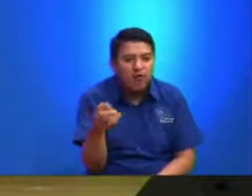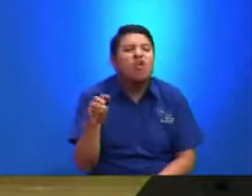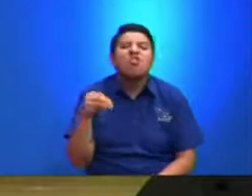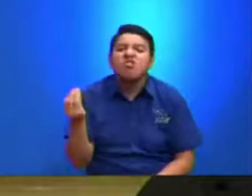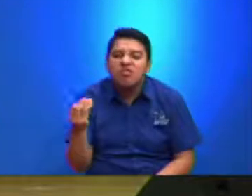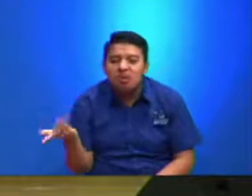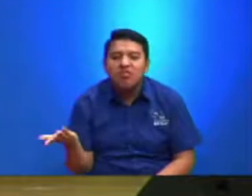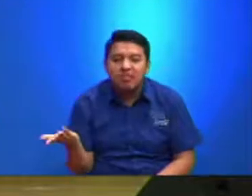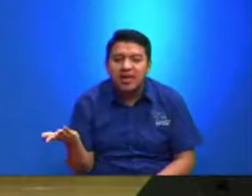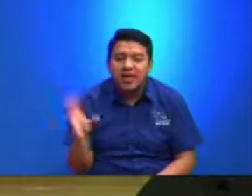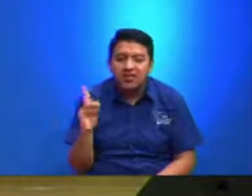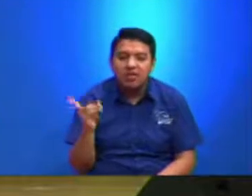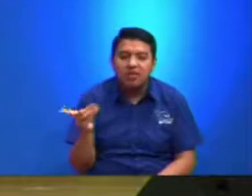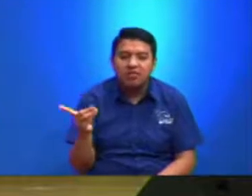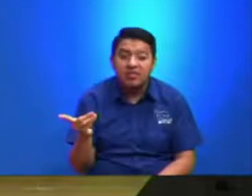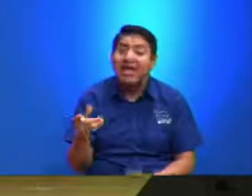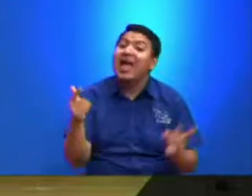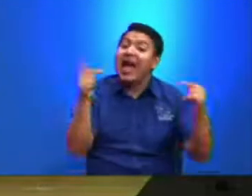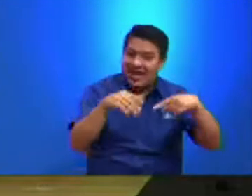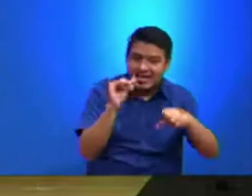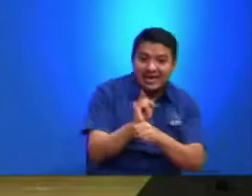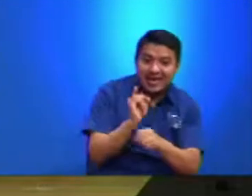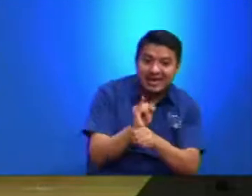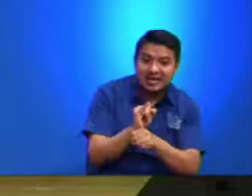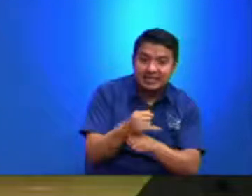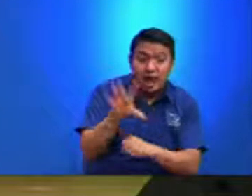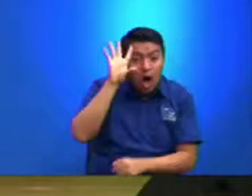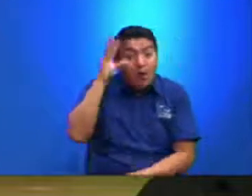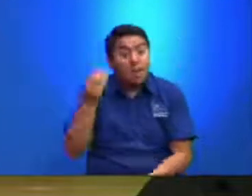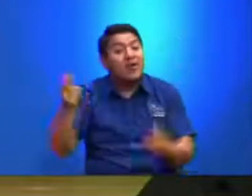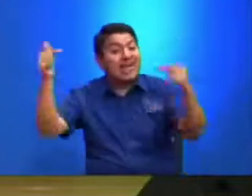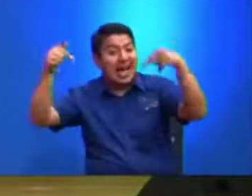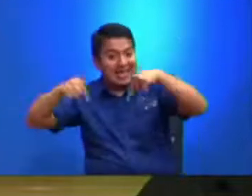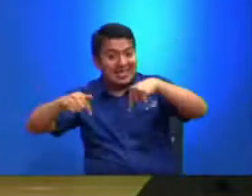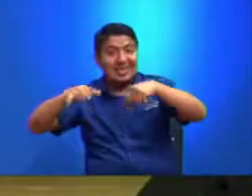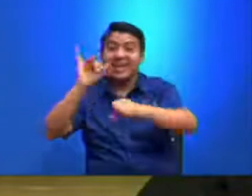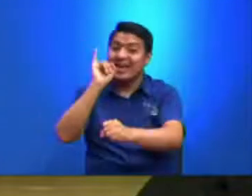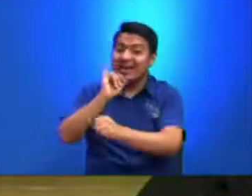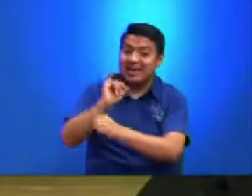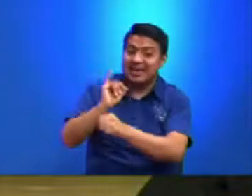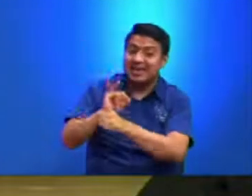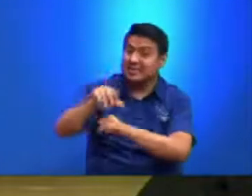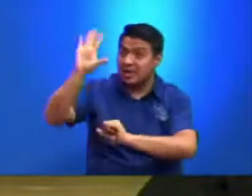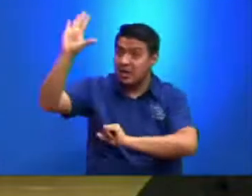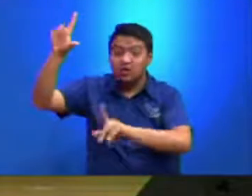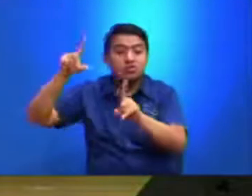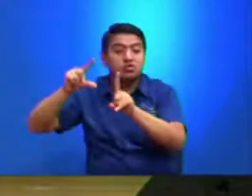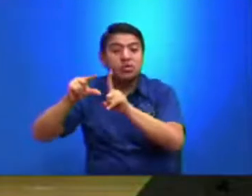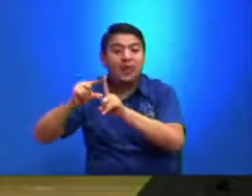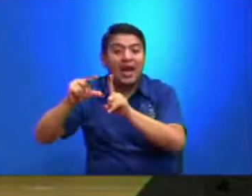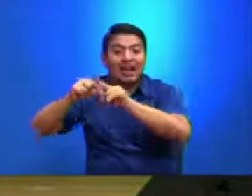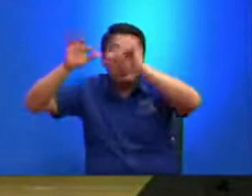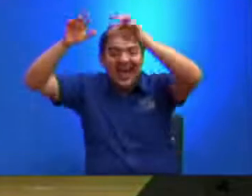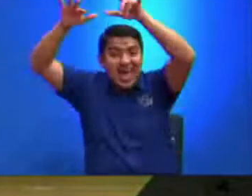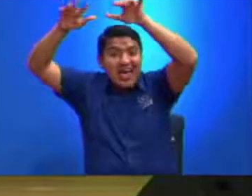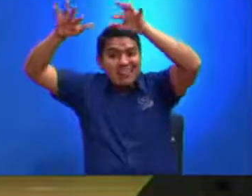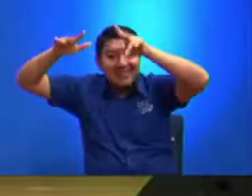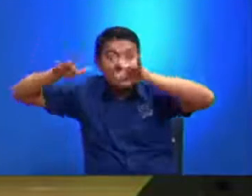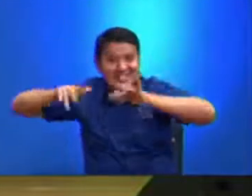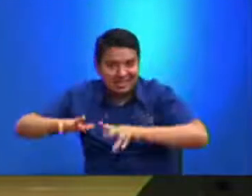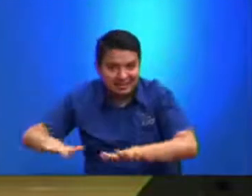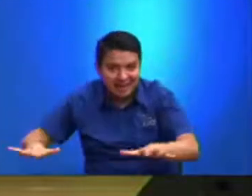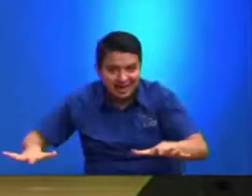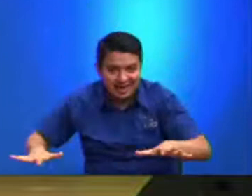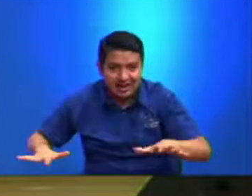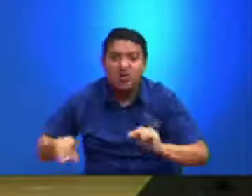Pero fue cambiando poco a poco, porque la senda del justo es como la luz de la aurora, ¿verdad? Igual que usted. Y empezamos a cambiar